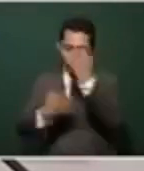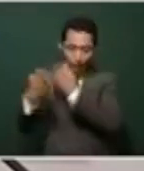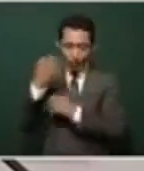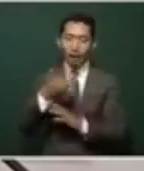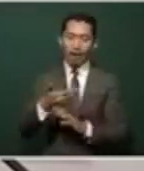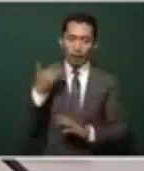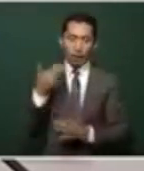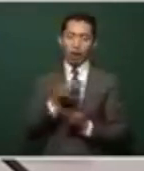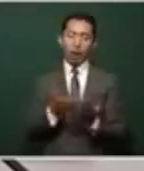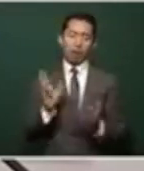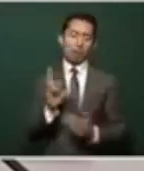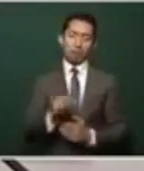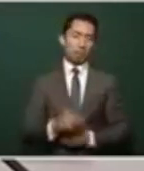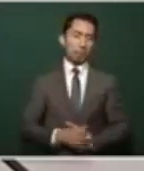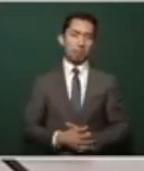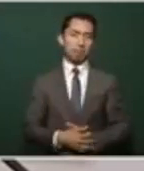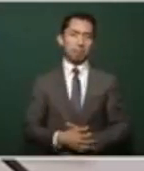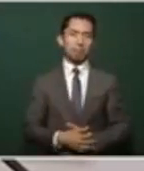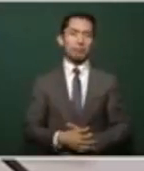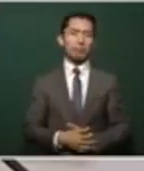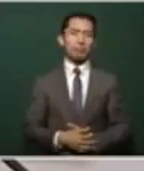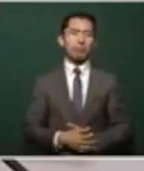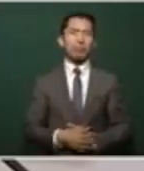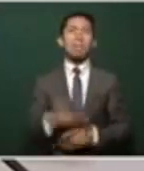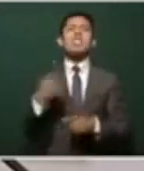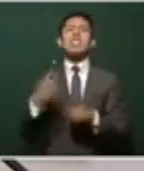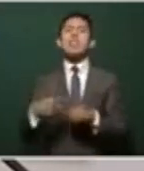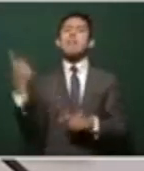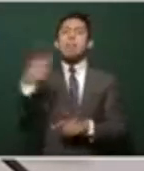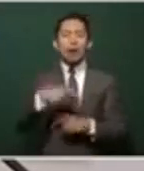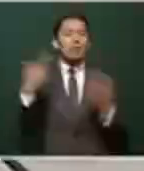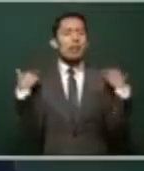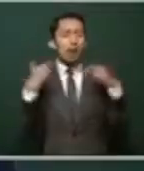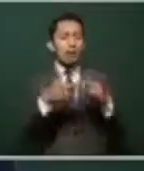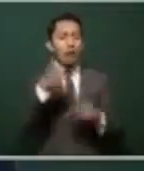repito, dictada desde el extranjero,